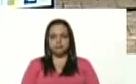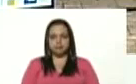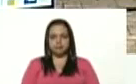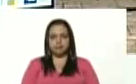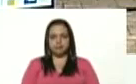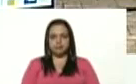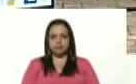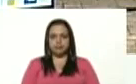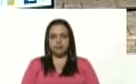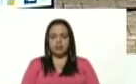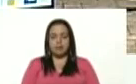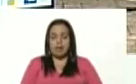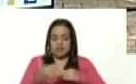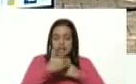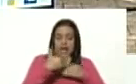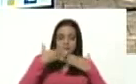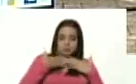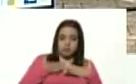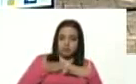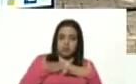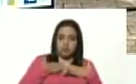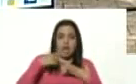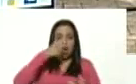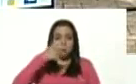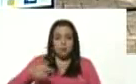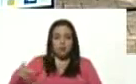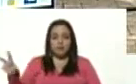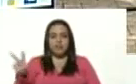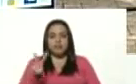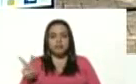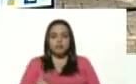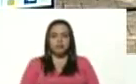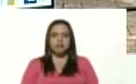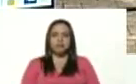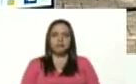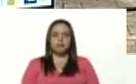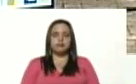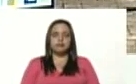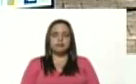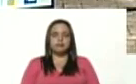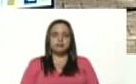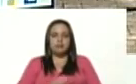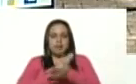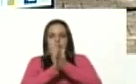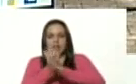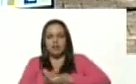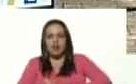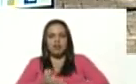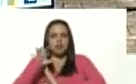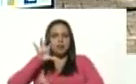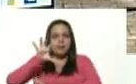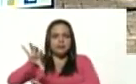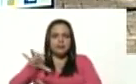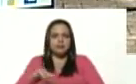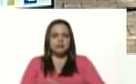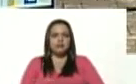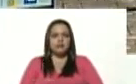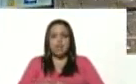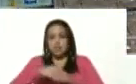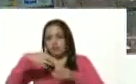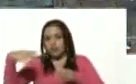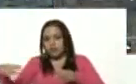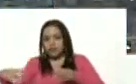Para atacarme, para atacar a los venezolanos, a las venezolanas, para destruir a nuestra patria desde